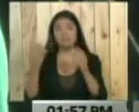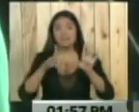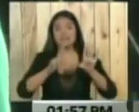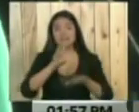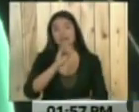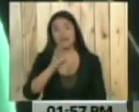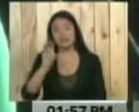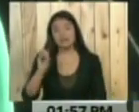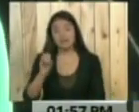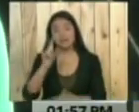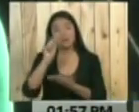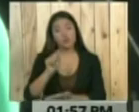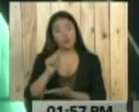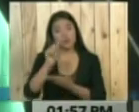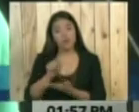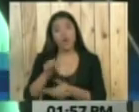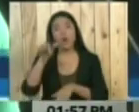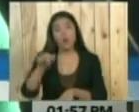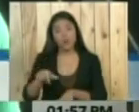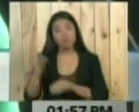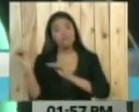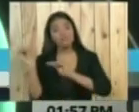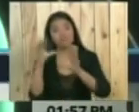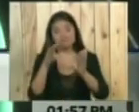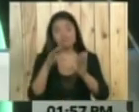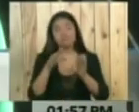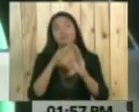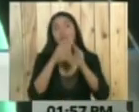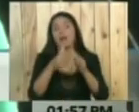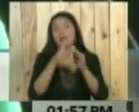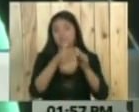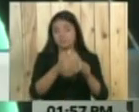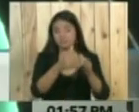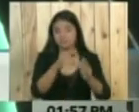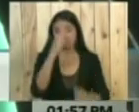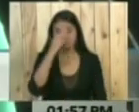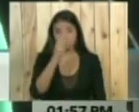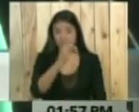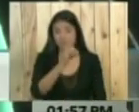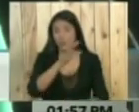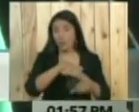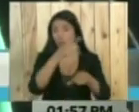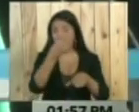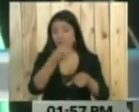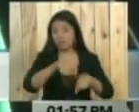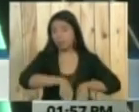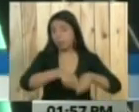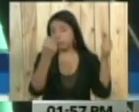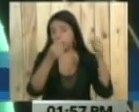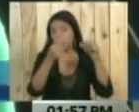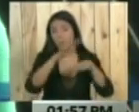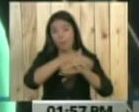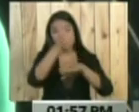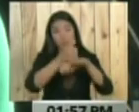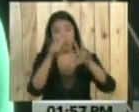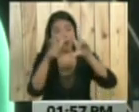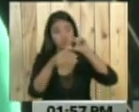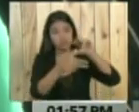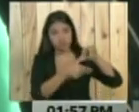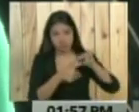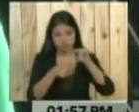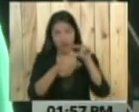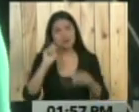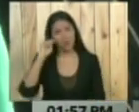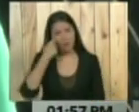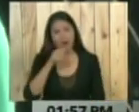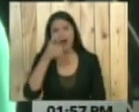Más de 600 toneladas se envían hoy para Haití tras la devastación que ha realizado este fenómeno climatológico. Recordemos que